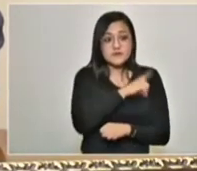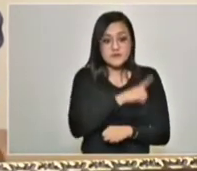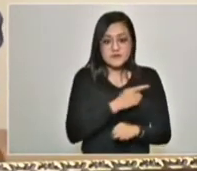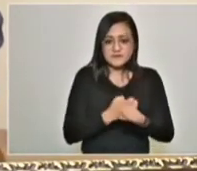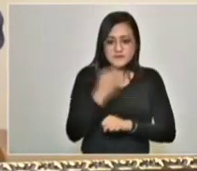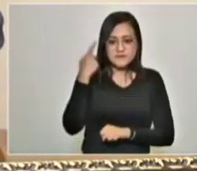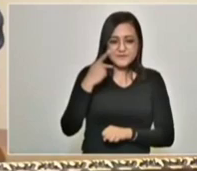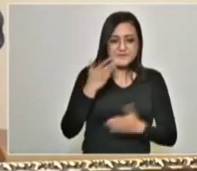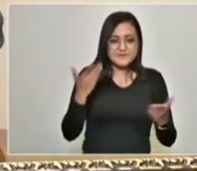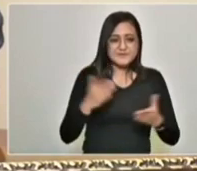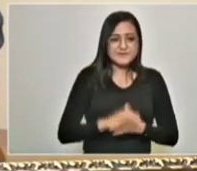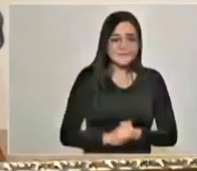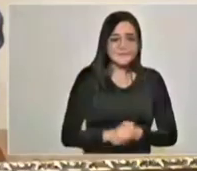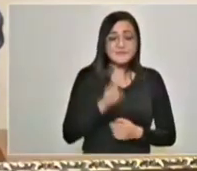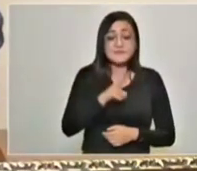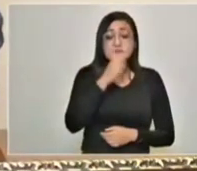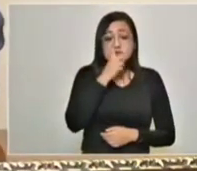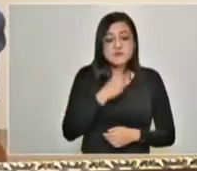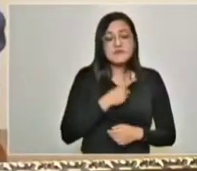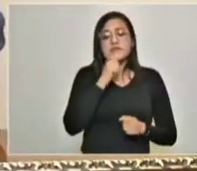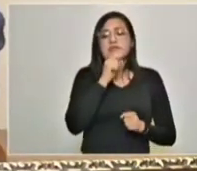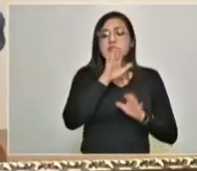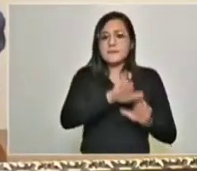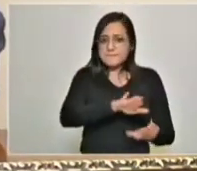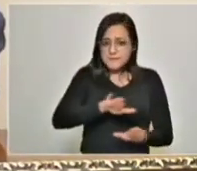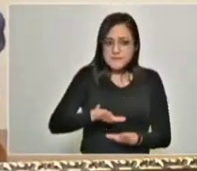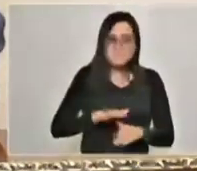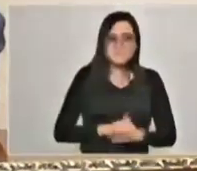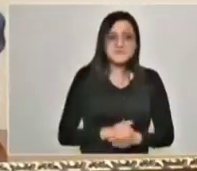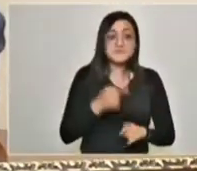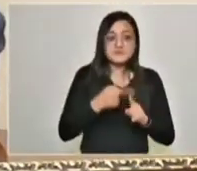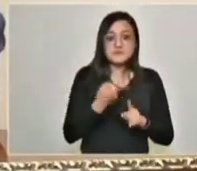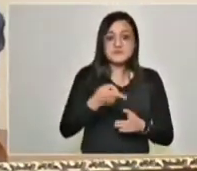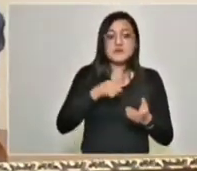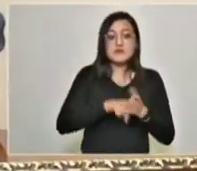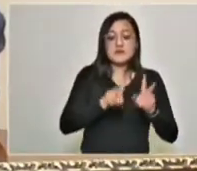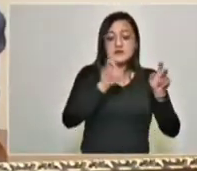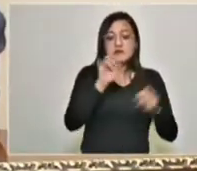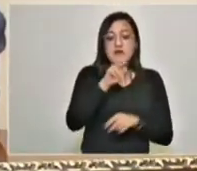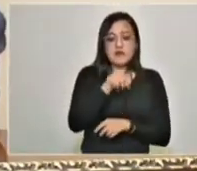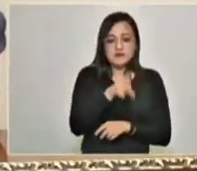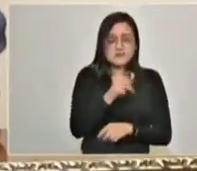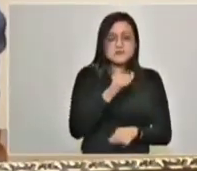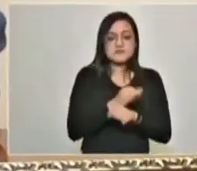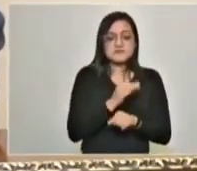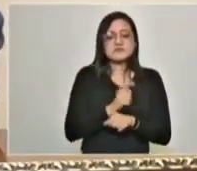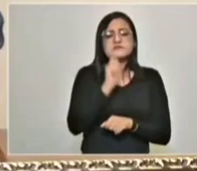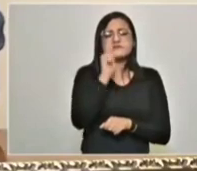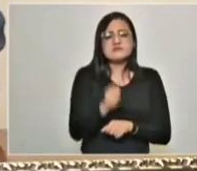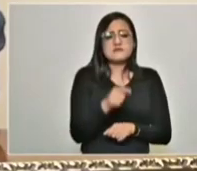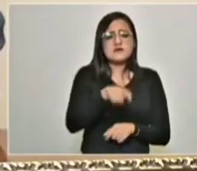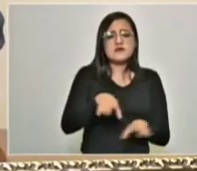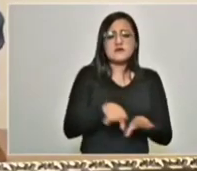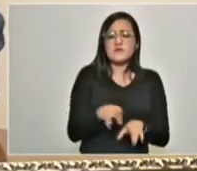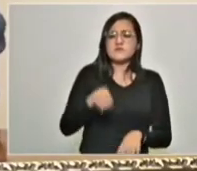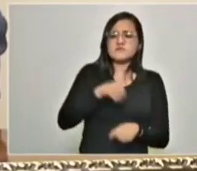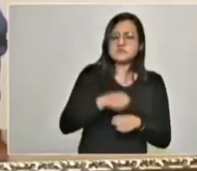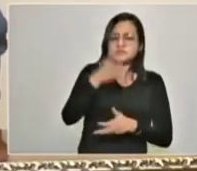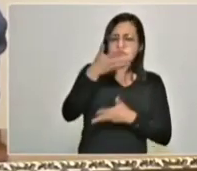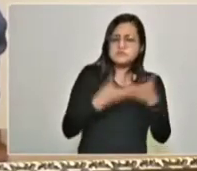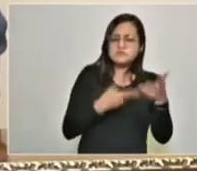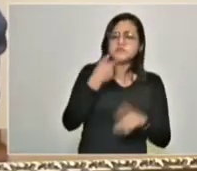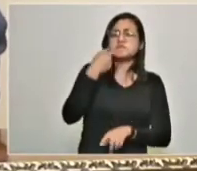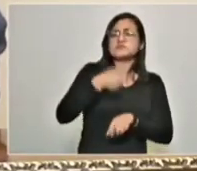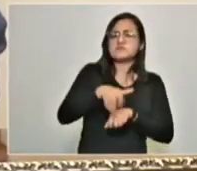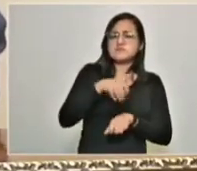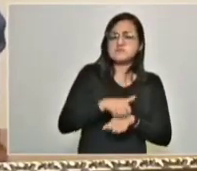Puebla. Pero me está usted diciendo además que la red Irak, que es la que registra el